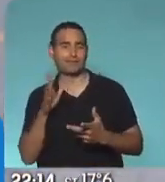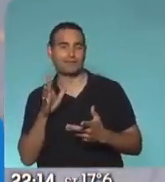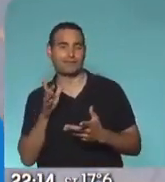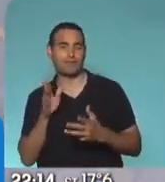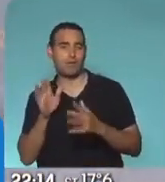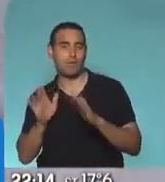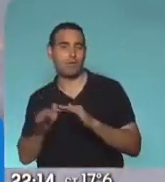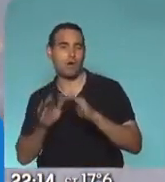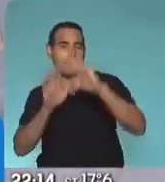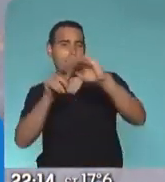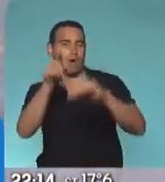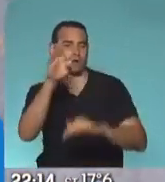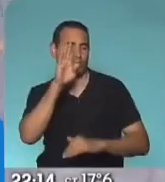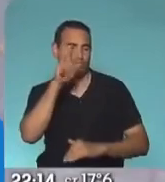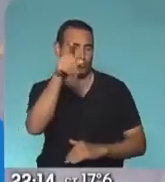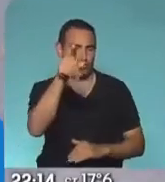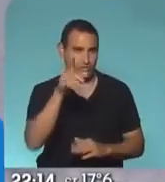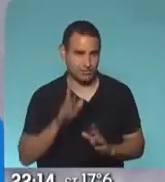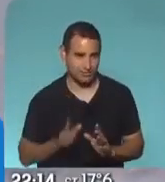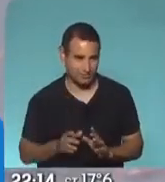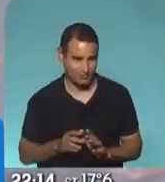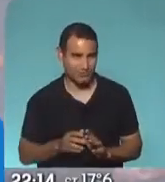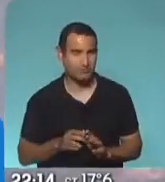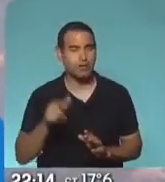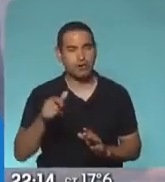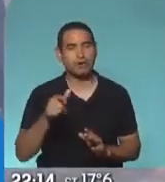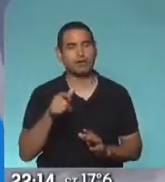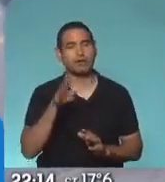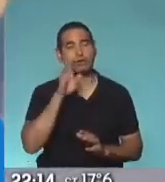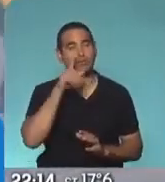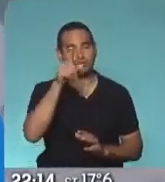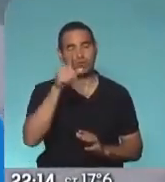en cierto sentido, que avala toda una serie de nuevos gobiernos de